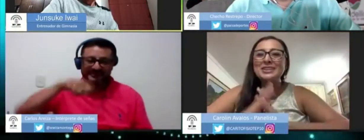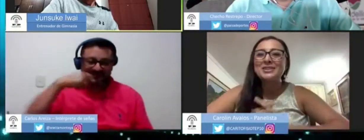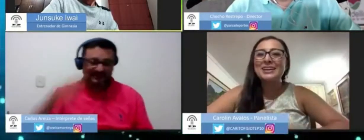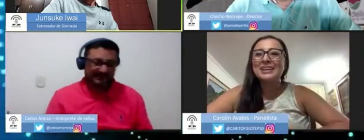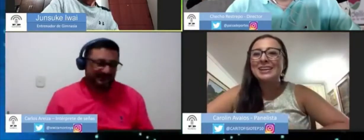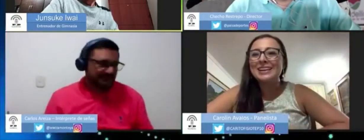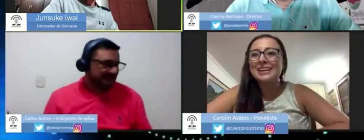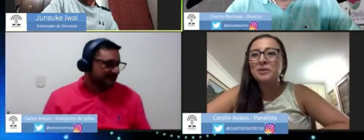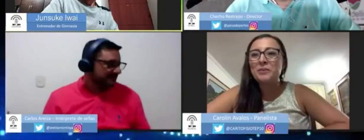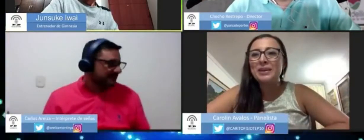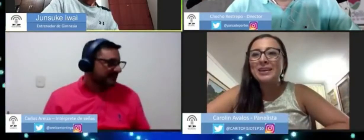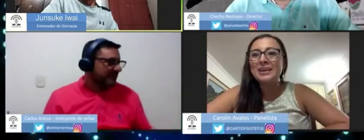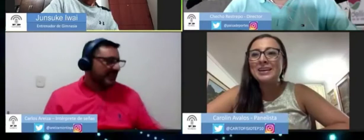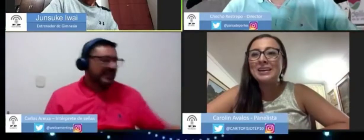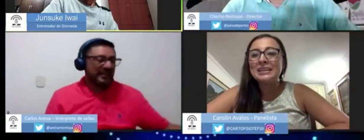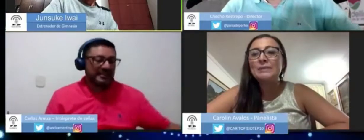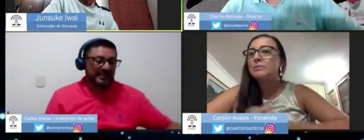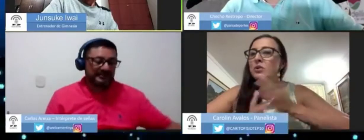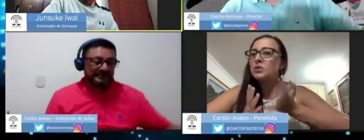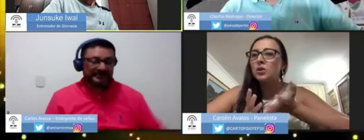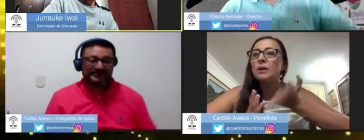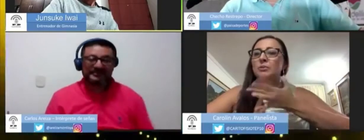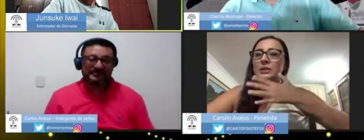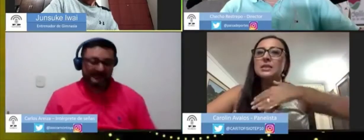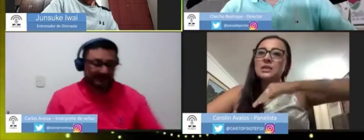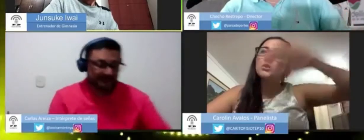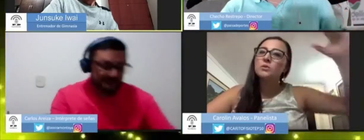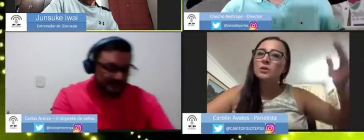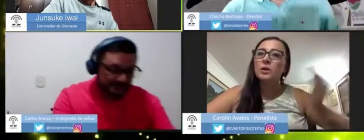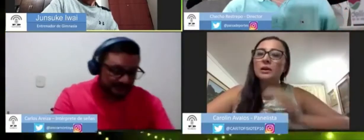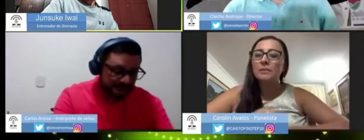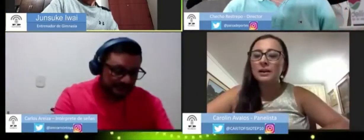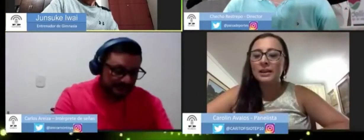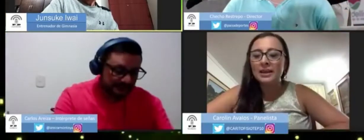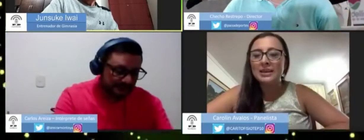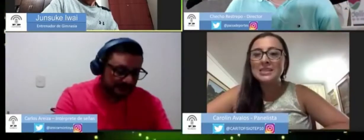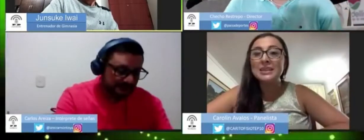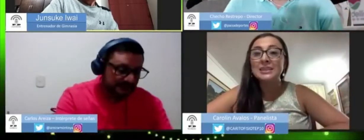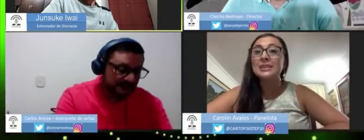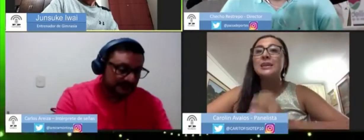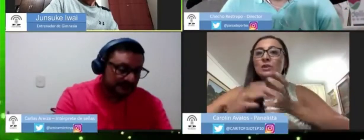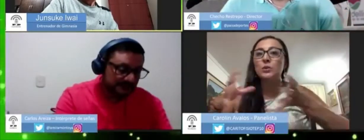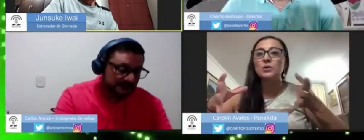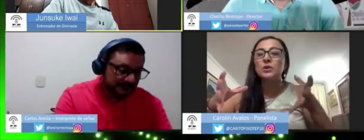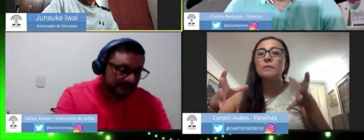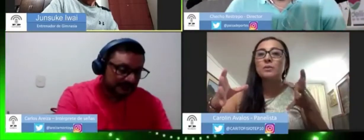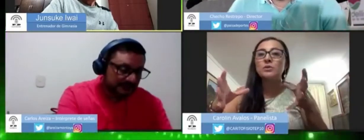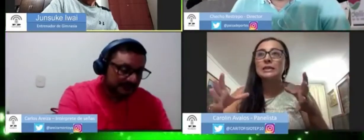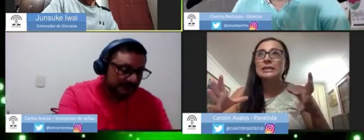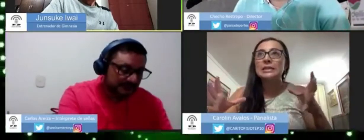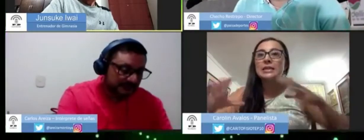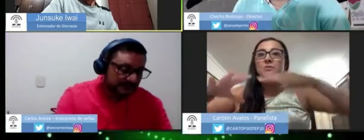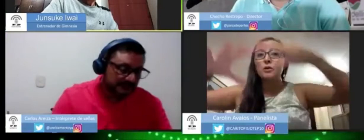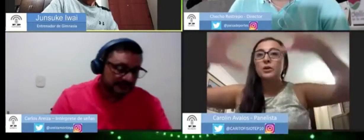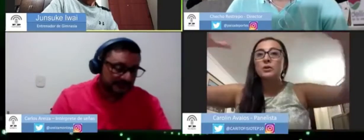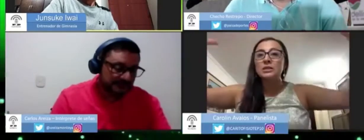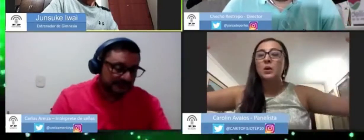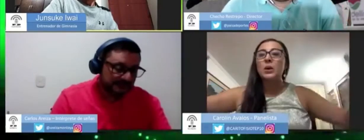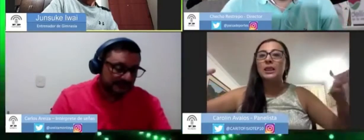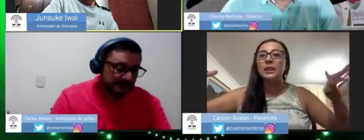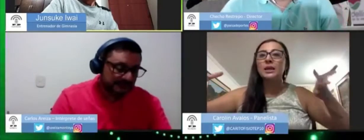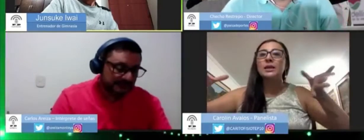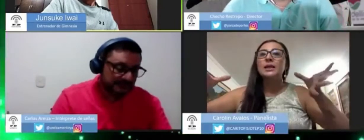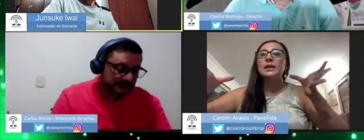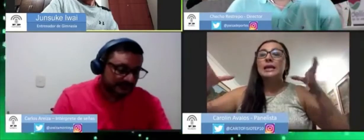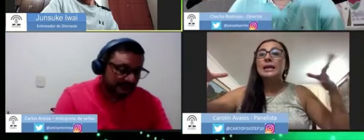dicho, la comida, no solo japonesa, sino como toda la parte asiática, que en los Juegos Olímpicos se dispone un